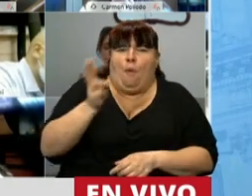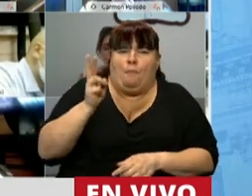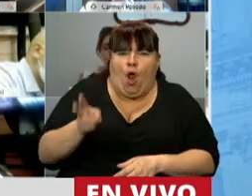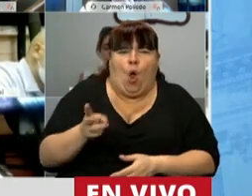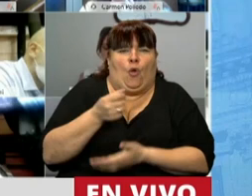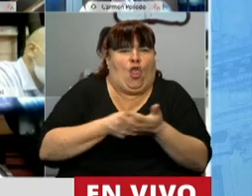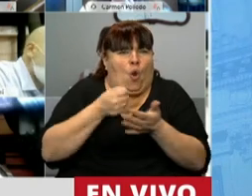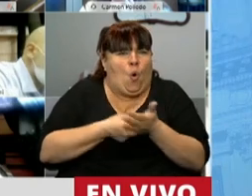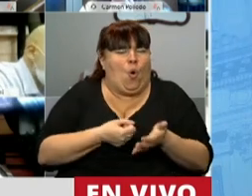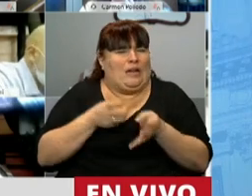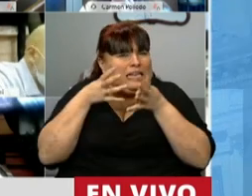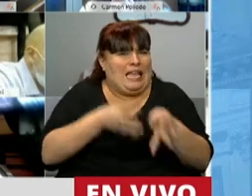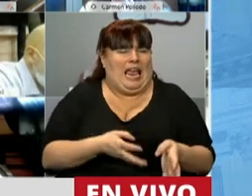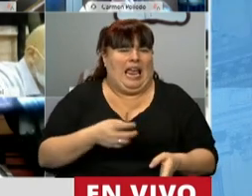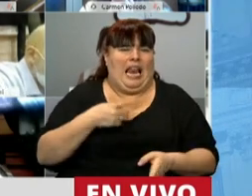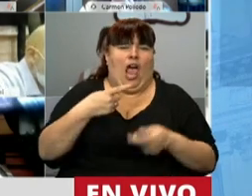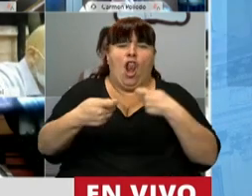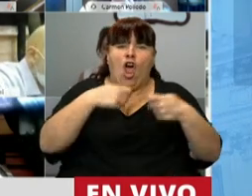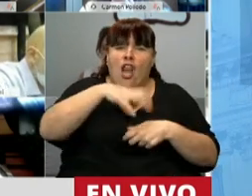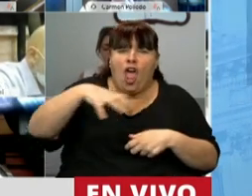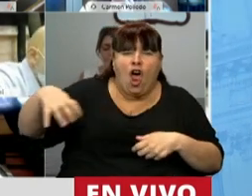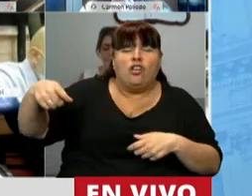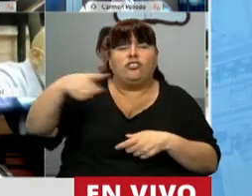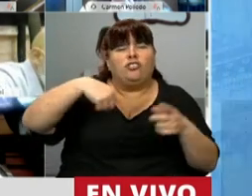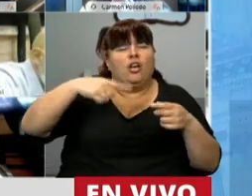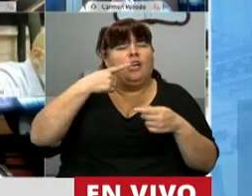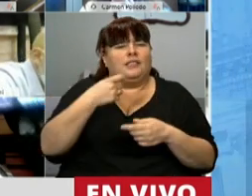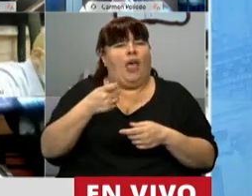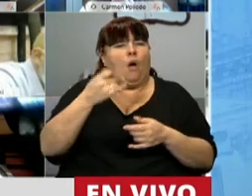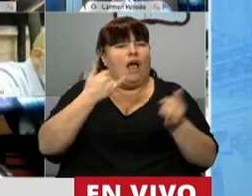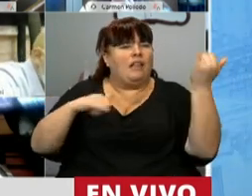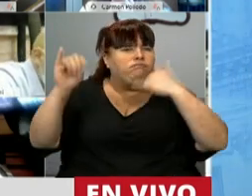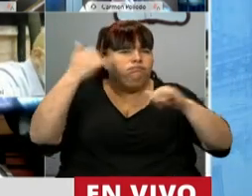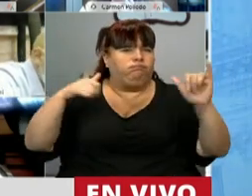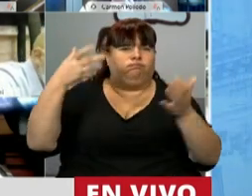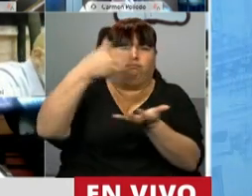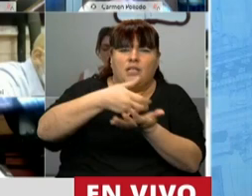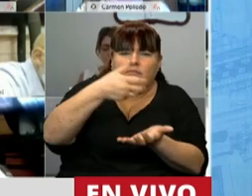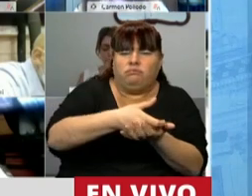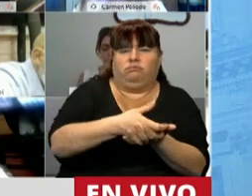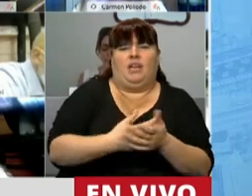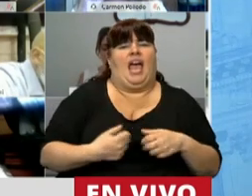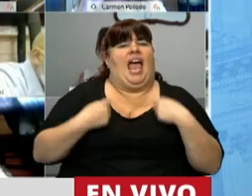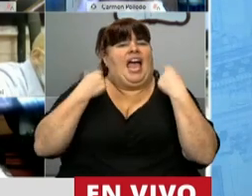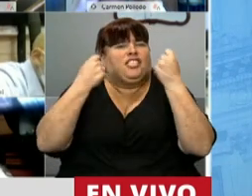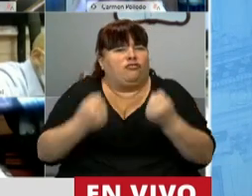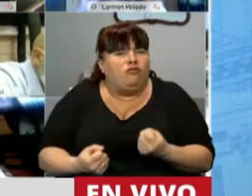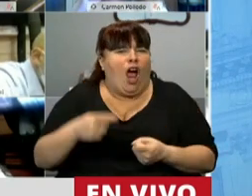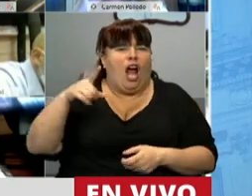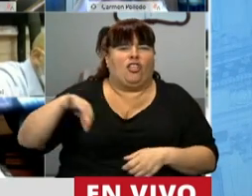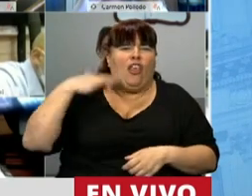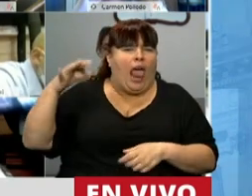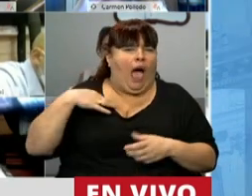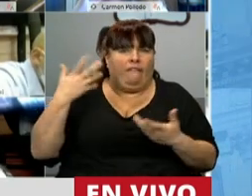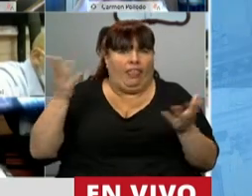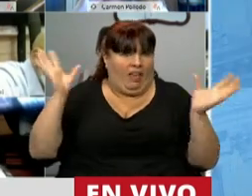siquiera pelearla. Nuestros comerciantes han visto como las inversiones y todo el esfuerzo de toda una vida se